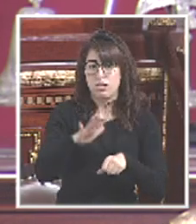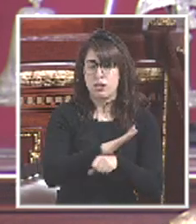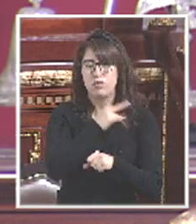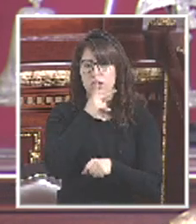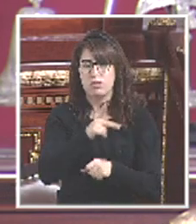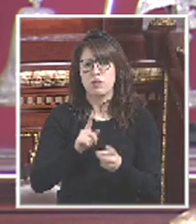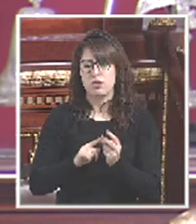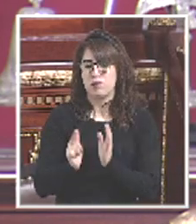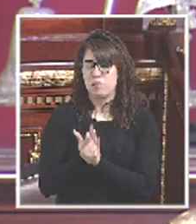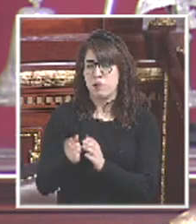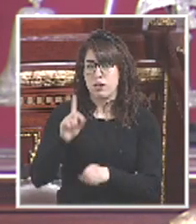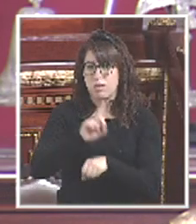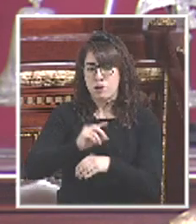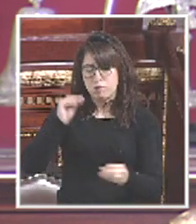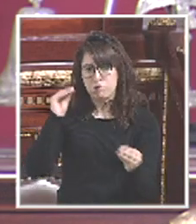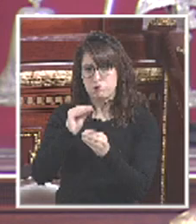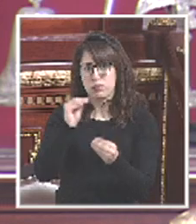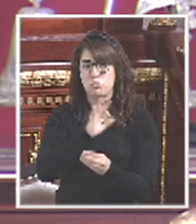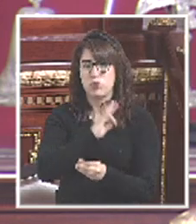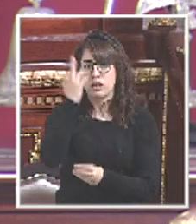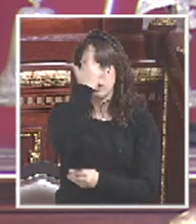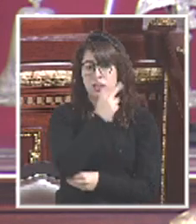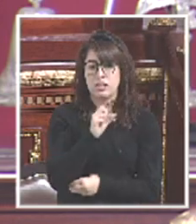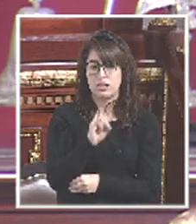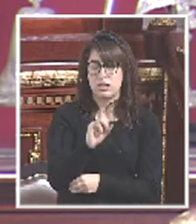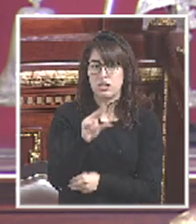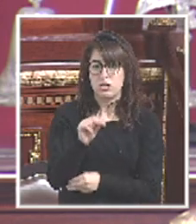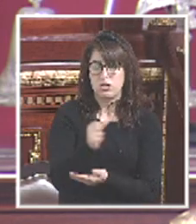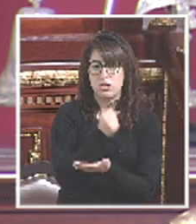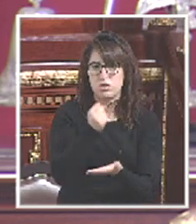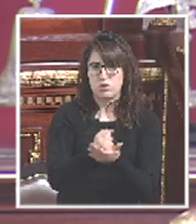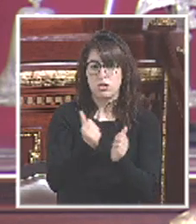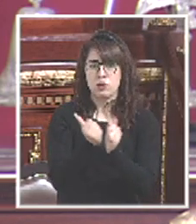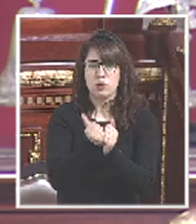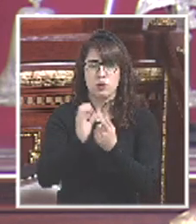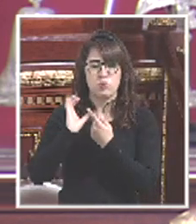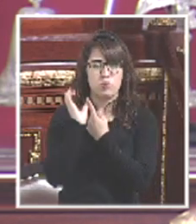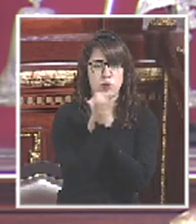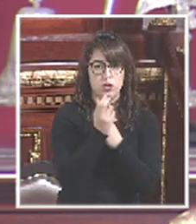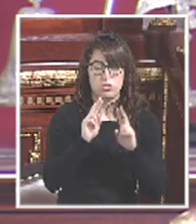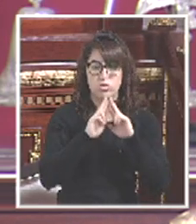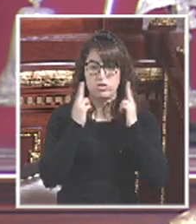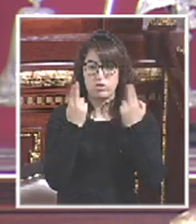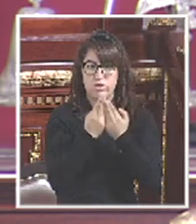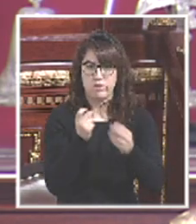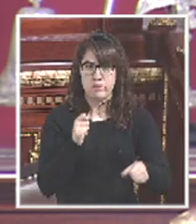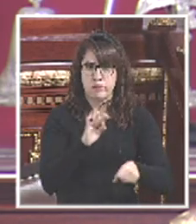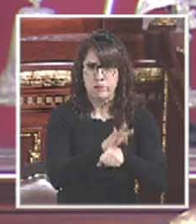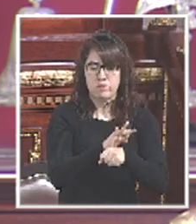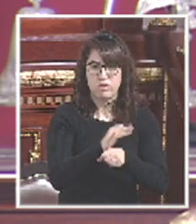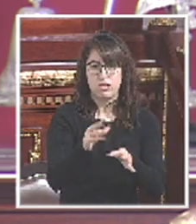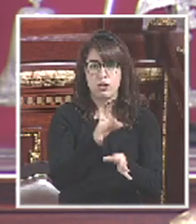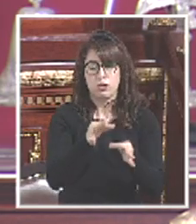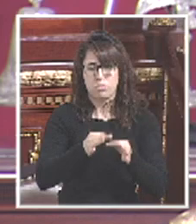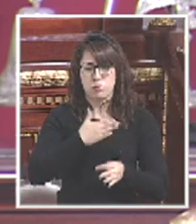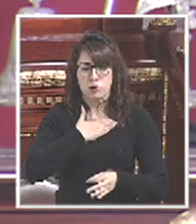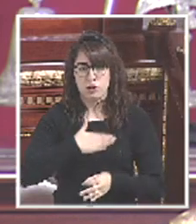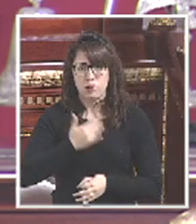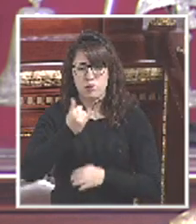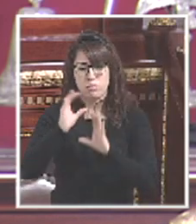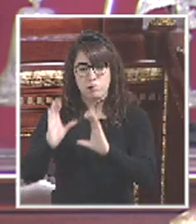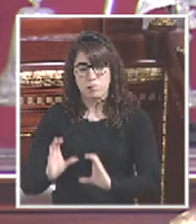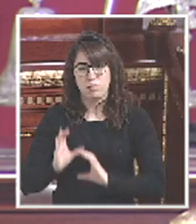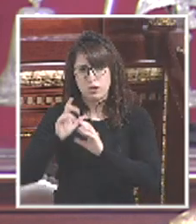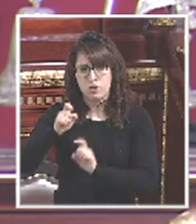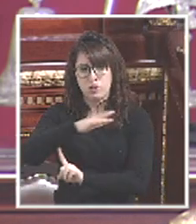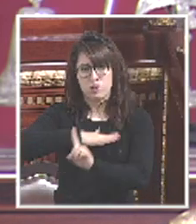de los Debates y se turnará para su análisis y dictamen a las Comisiones Unidas de Administración y Procuración de Justicia y la de Preservación del Medio